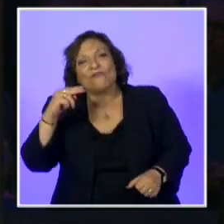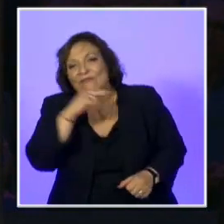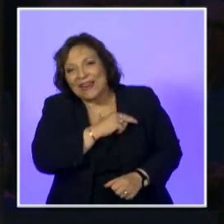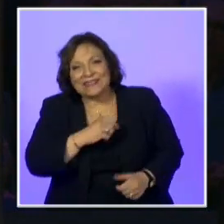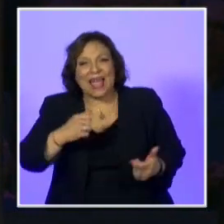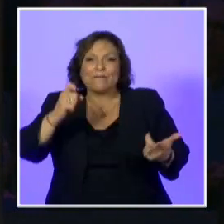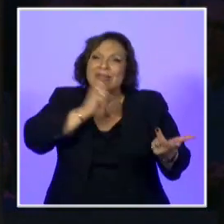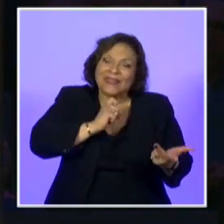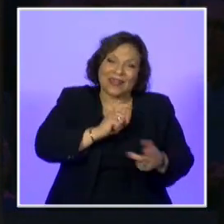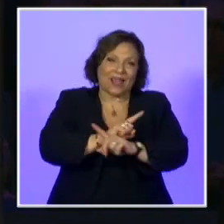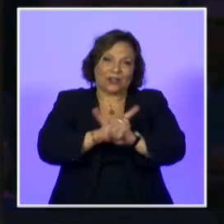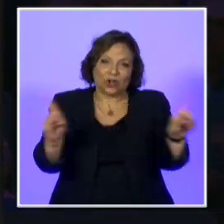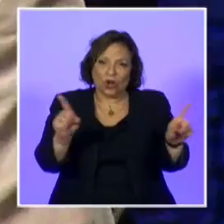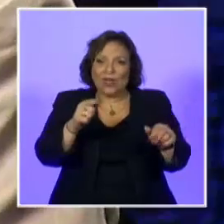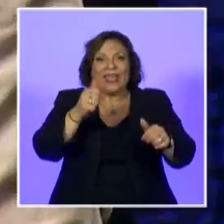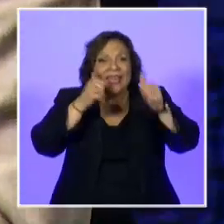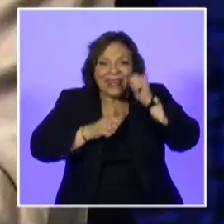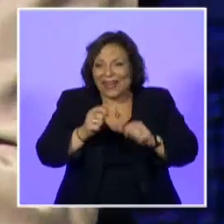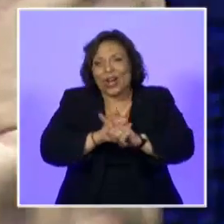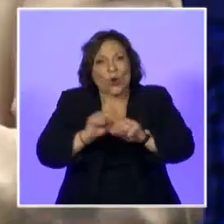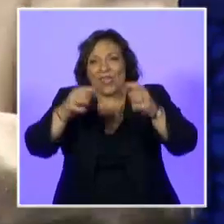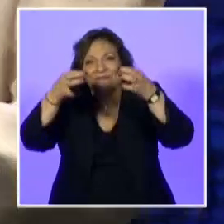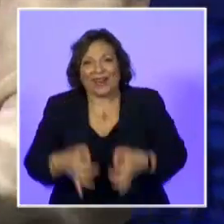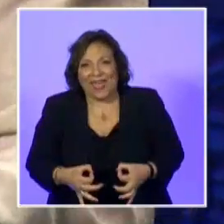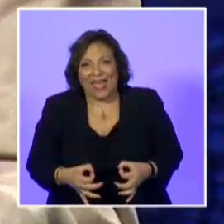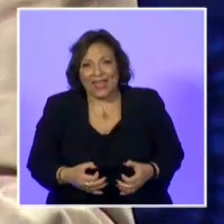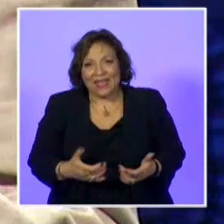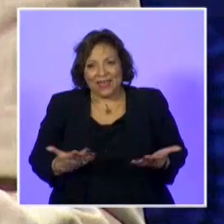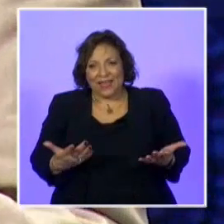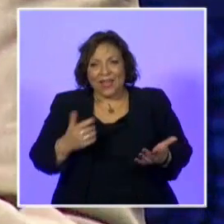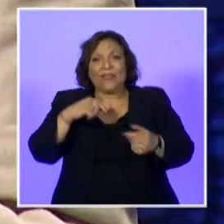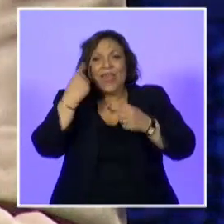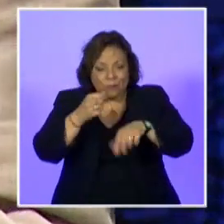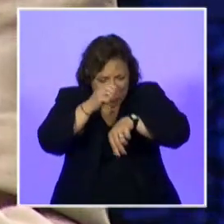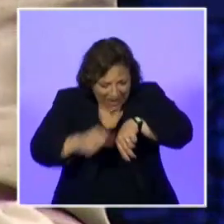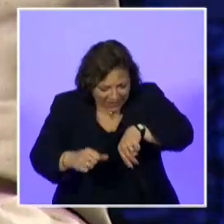falsedades que generan heridas que luego son difíciles de curar.